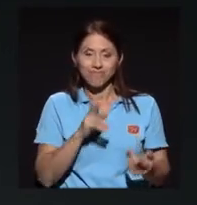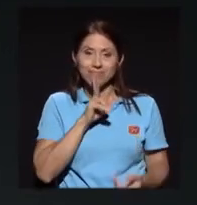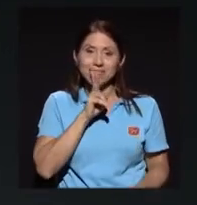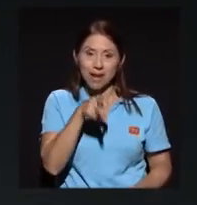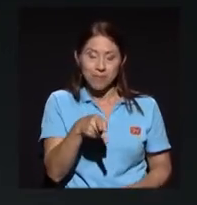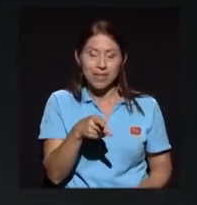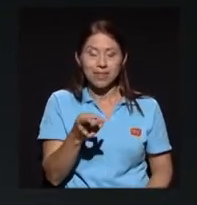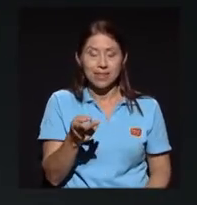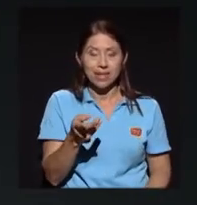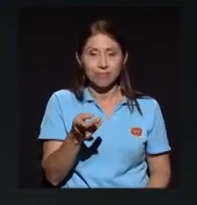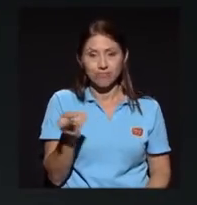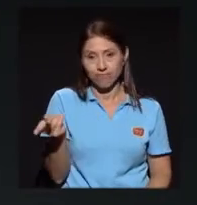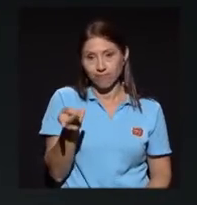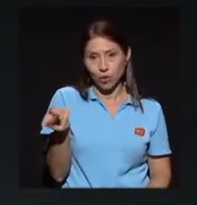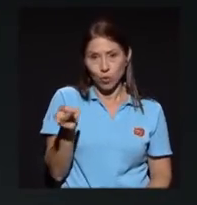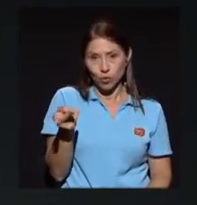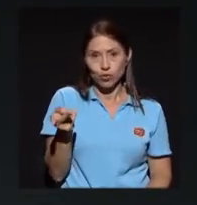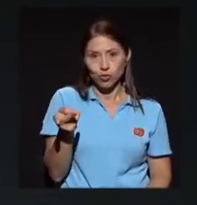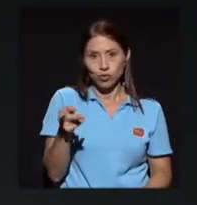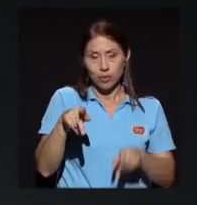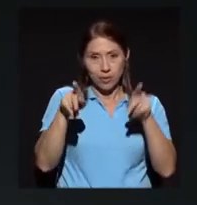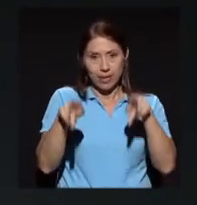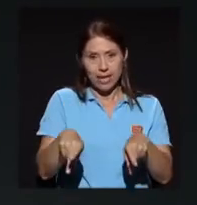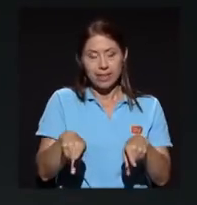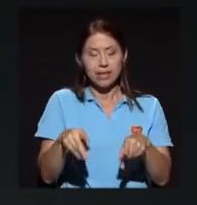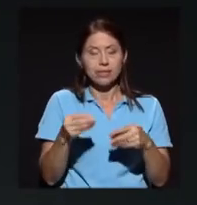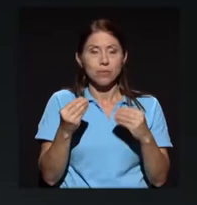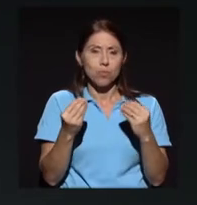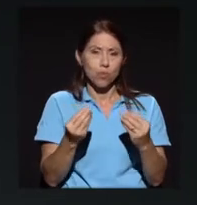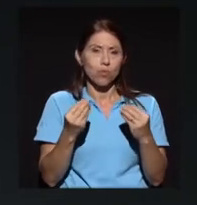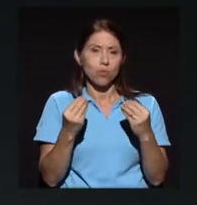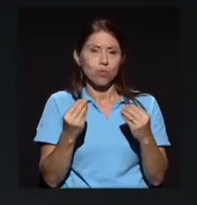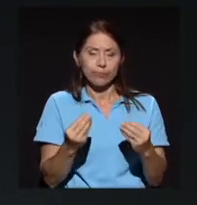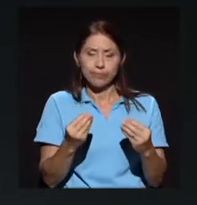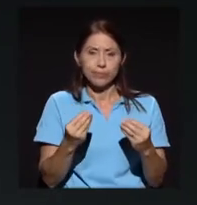realmente eran dos gentes muy